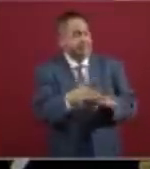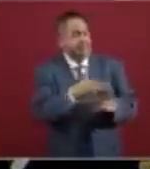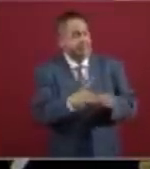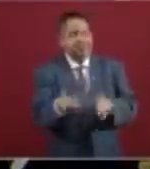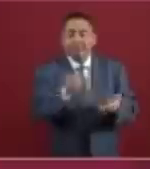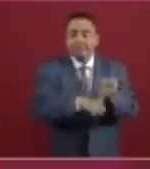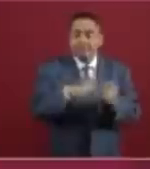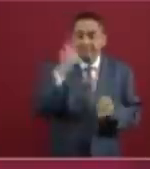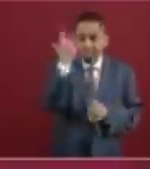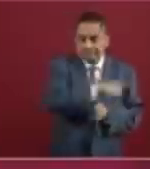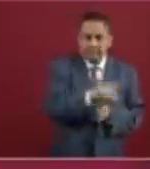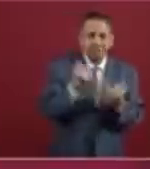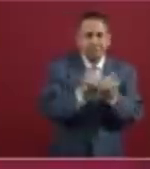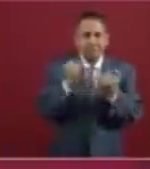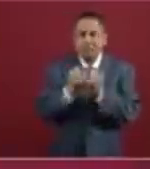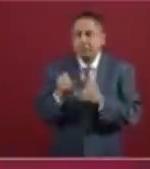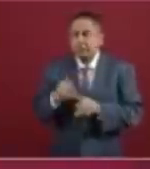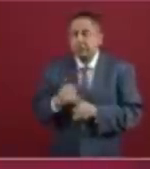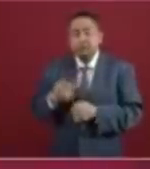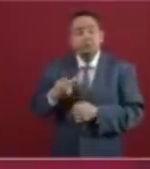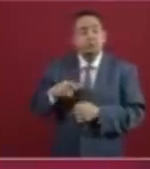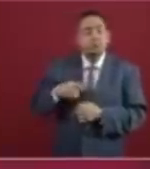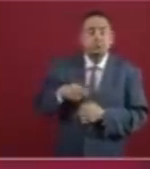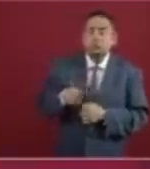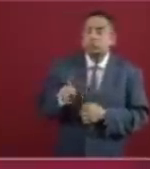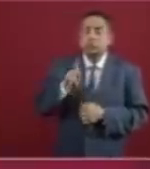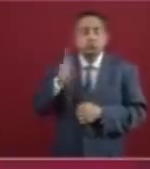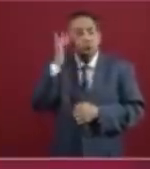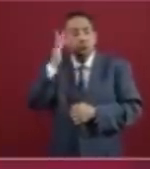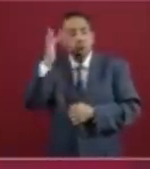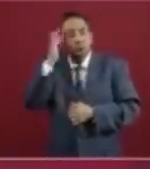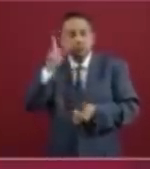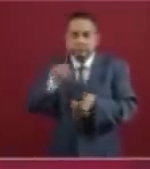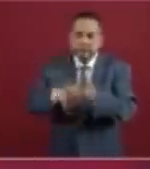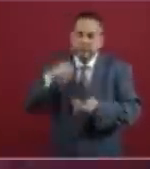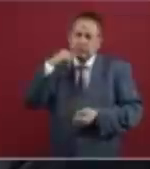eso es lo peor que puede haber.